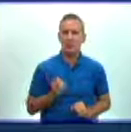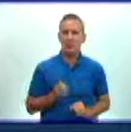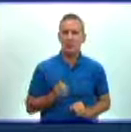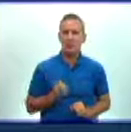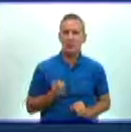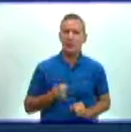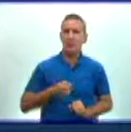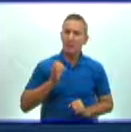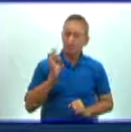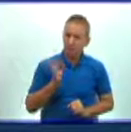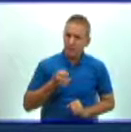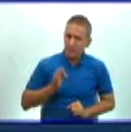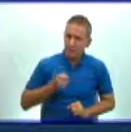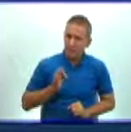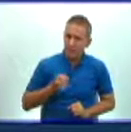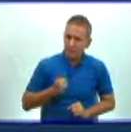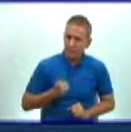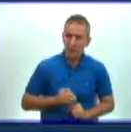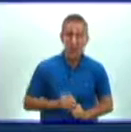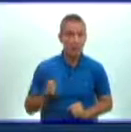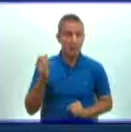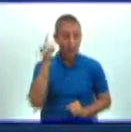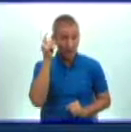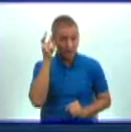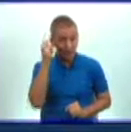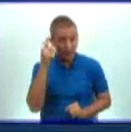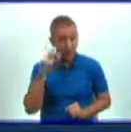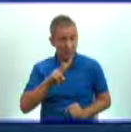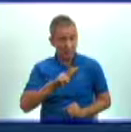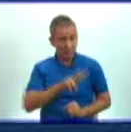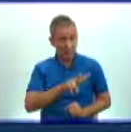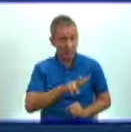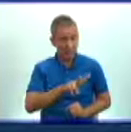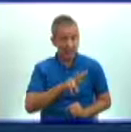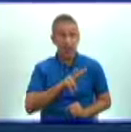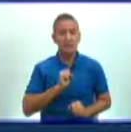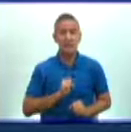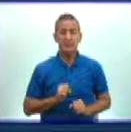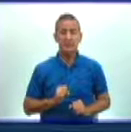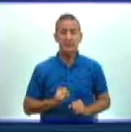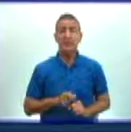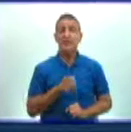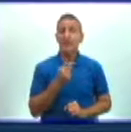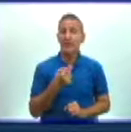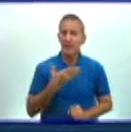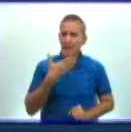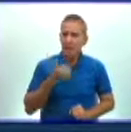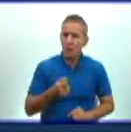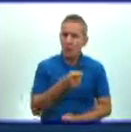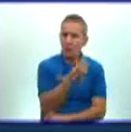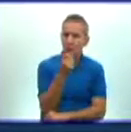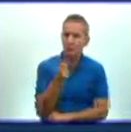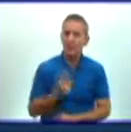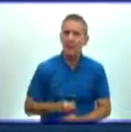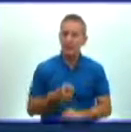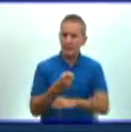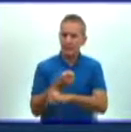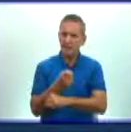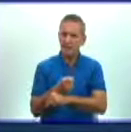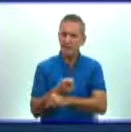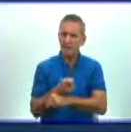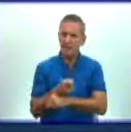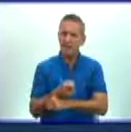mis ideas secundarias? Ese buen maestro enseña mediante su ejemplo, atrae a